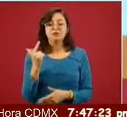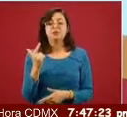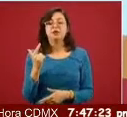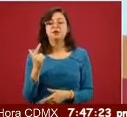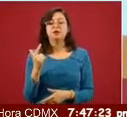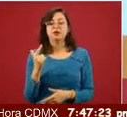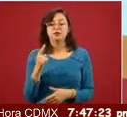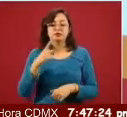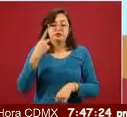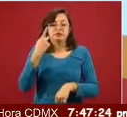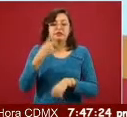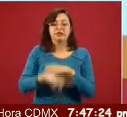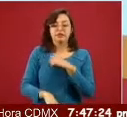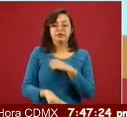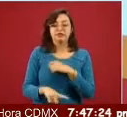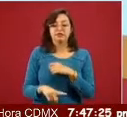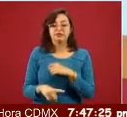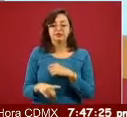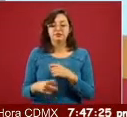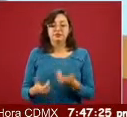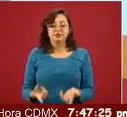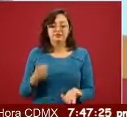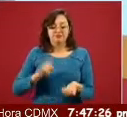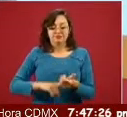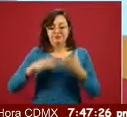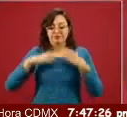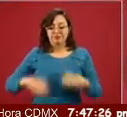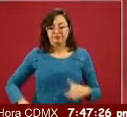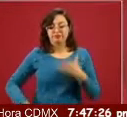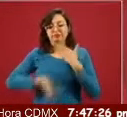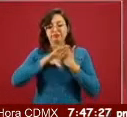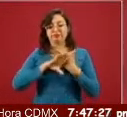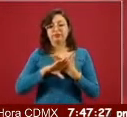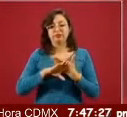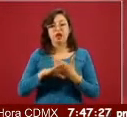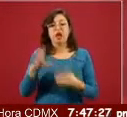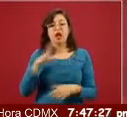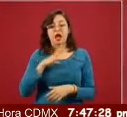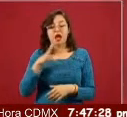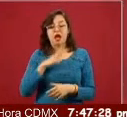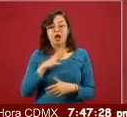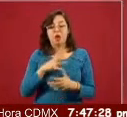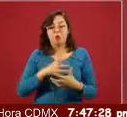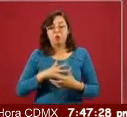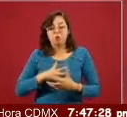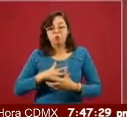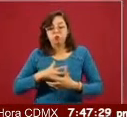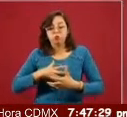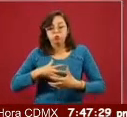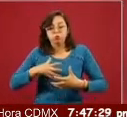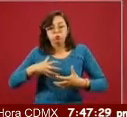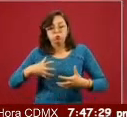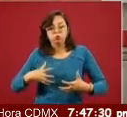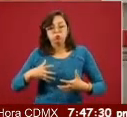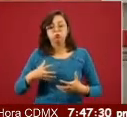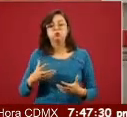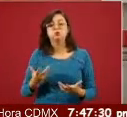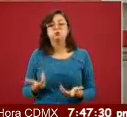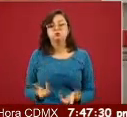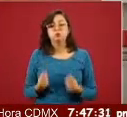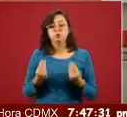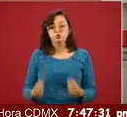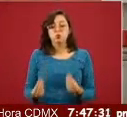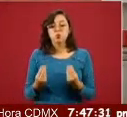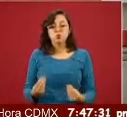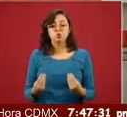SARS-CoV-2, lo que médicamente le llamamos la fisiopatología, incluye un componente muy importante de inflamación, con